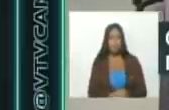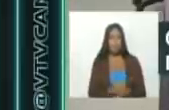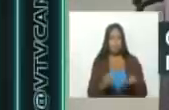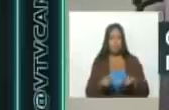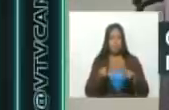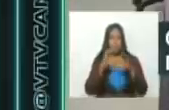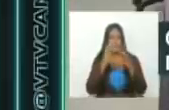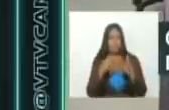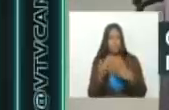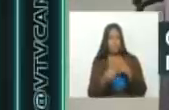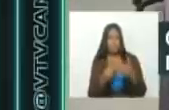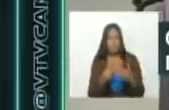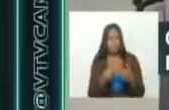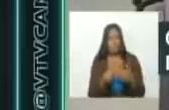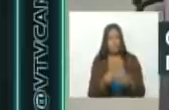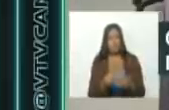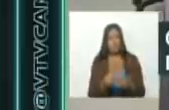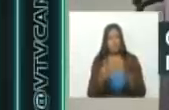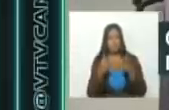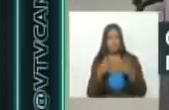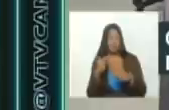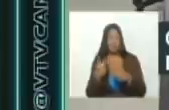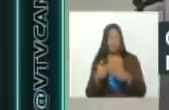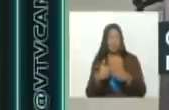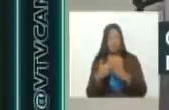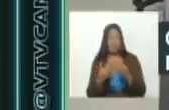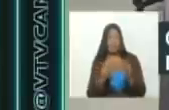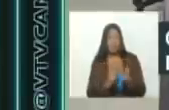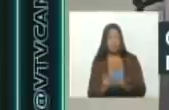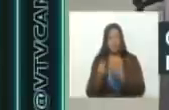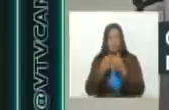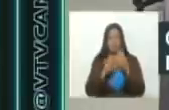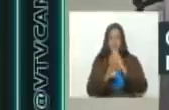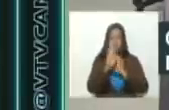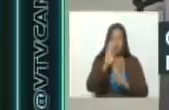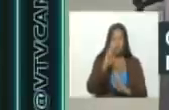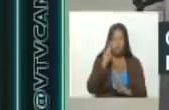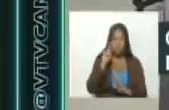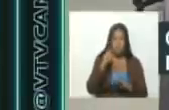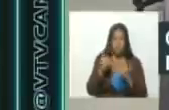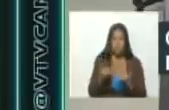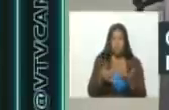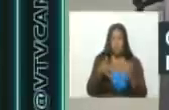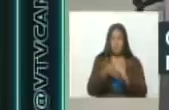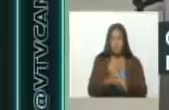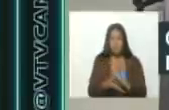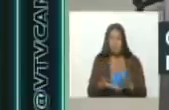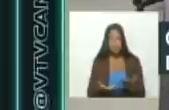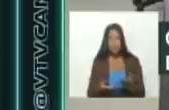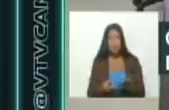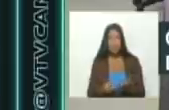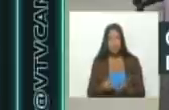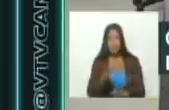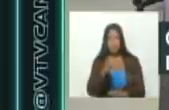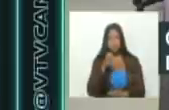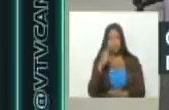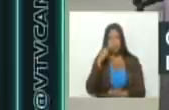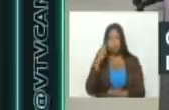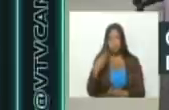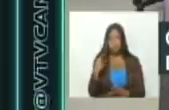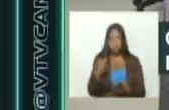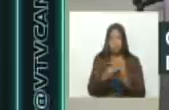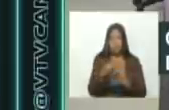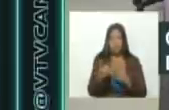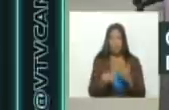sectores empresariales y obviamente en la industria petrolera. Si la economía crece, como efectivamente ocurrió, la porción que tú percibes